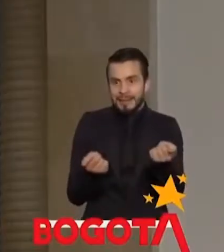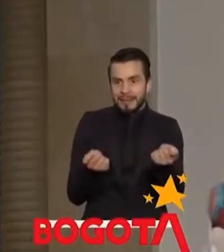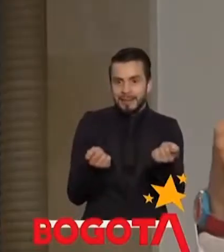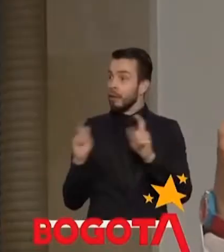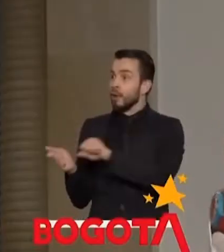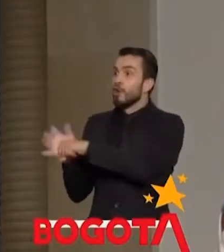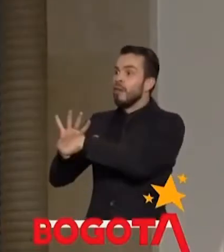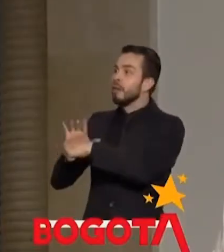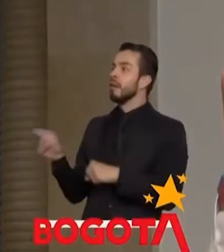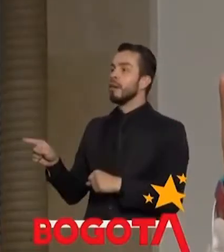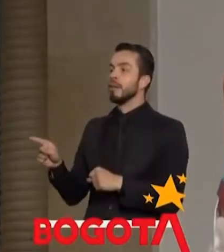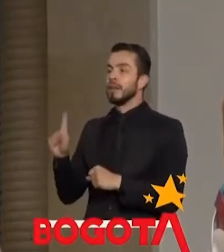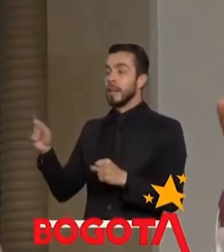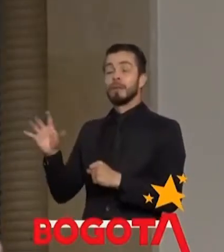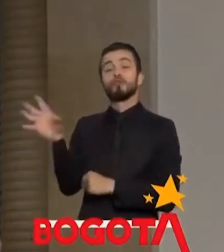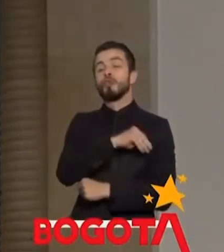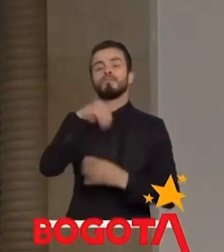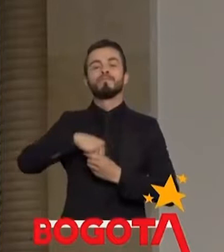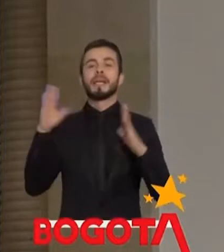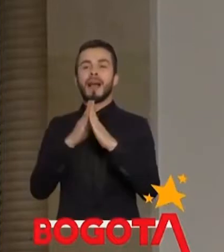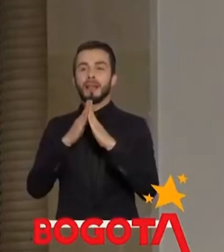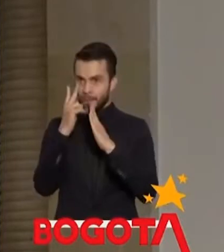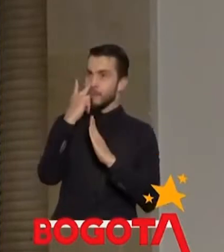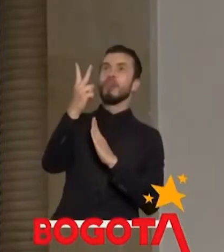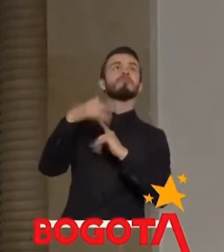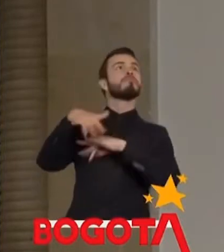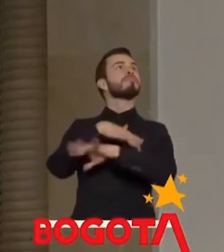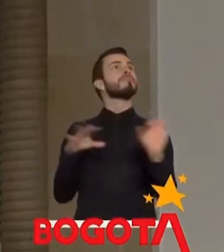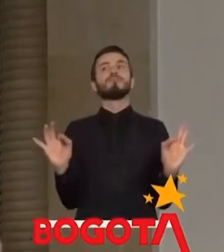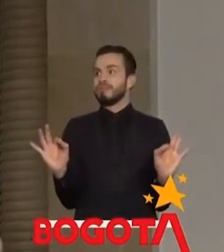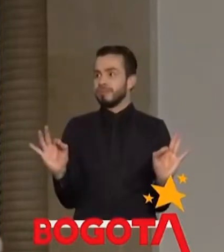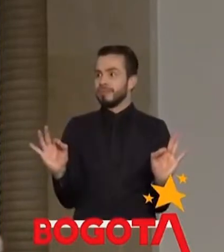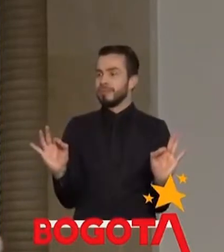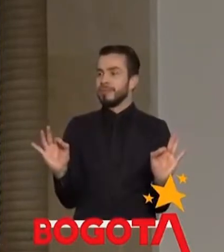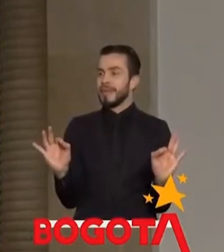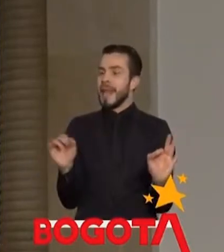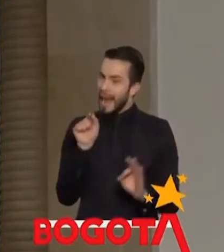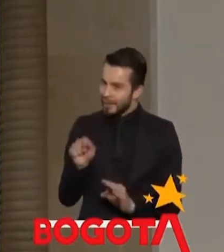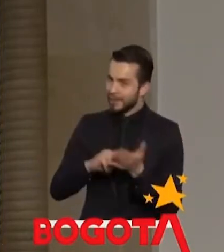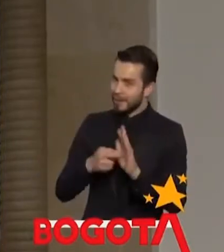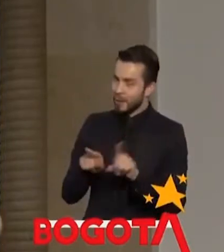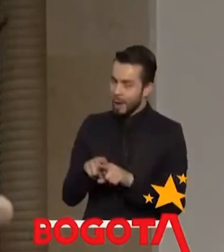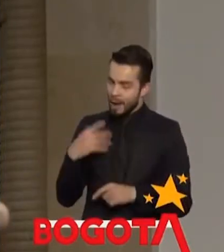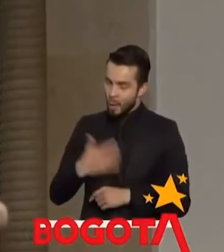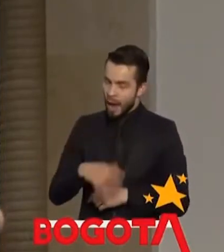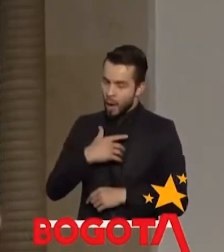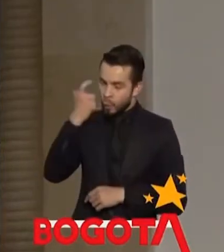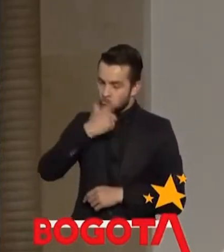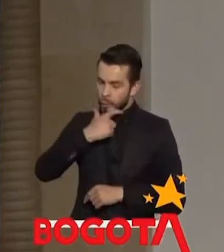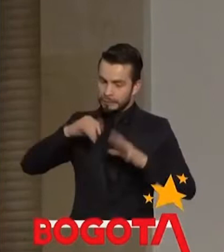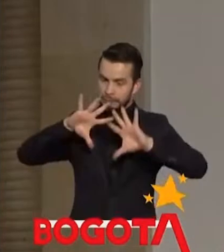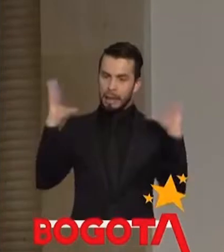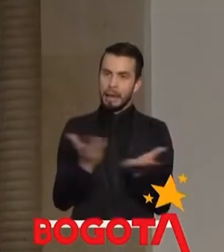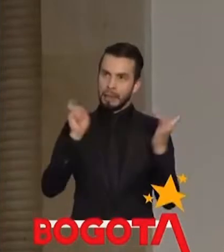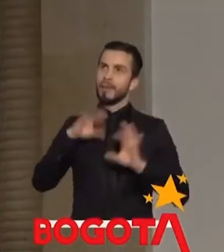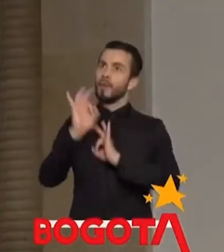Y aquí vinimos y dijimos, nos vamos a tomar este tema en serio. Si toca parar, si toca sacar a la mitad los carros, si toca controlar a los vehículos